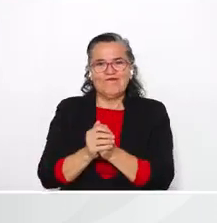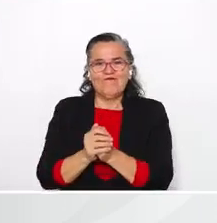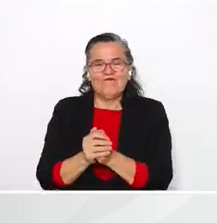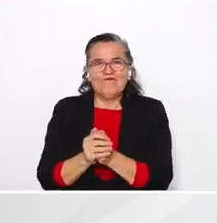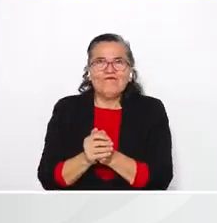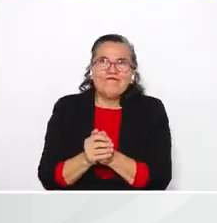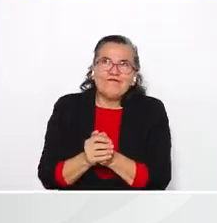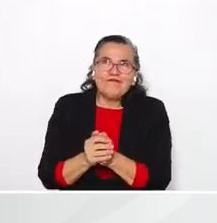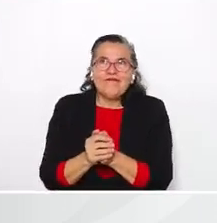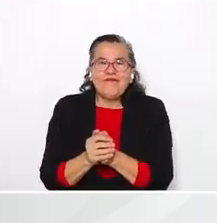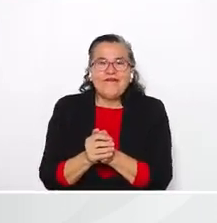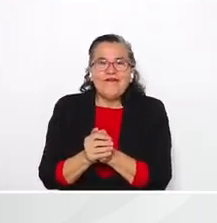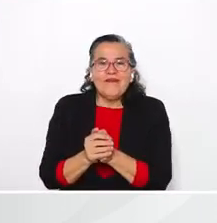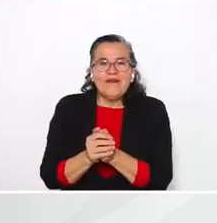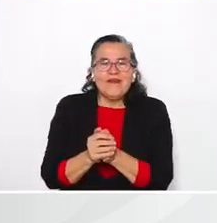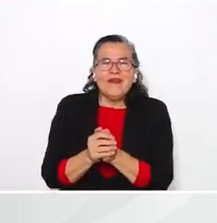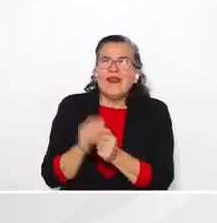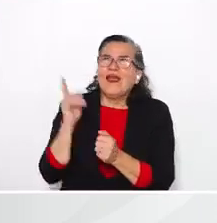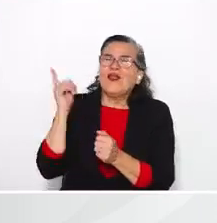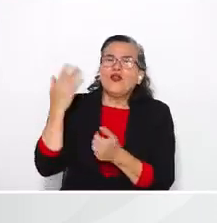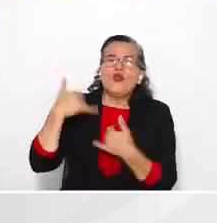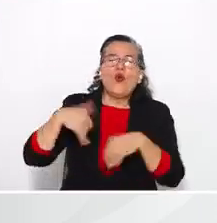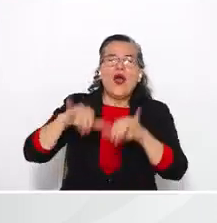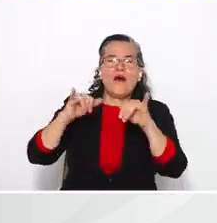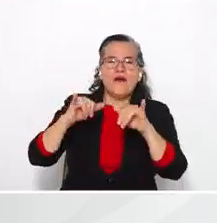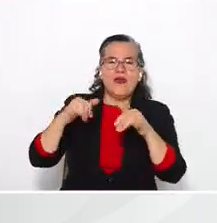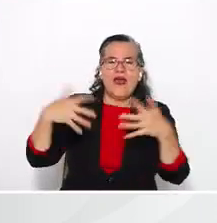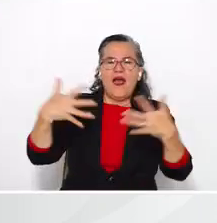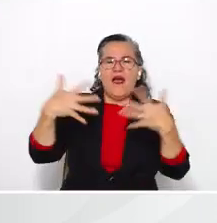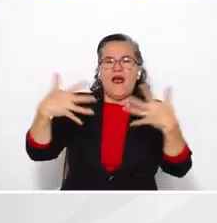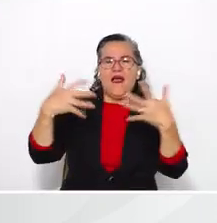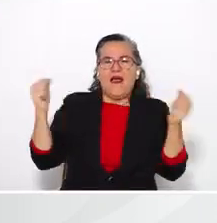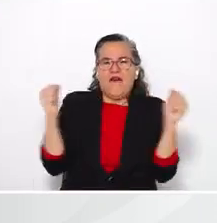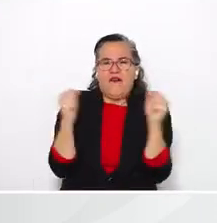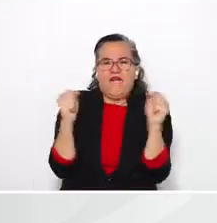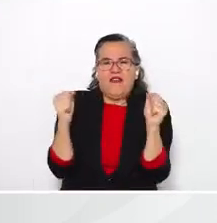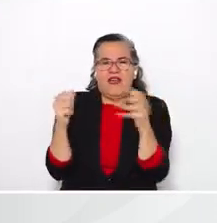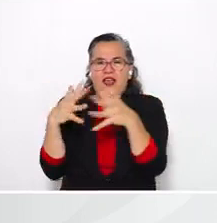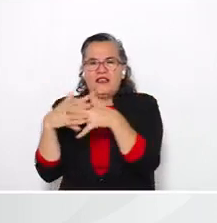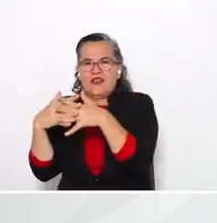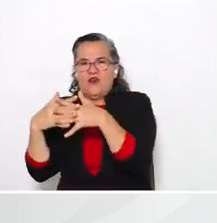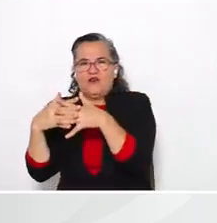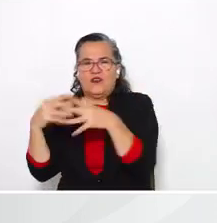cuando estaba todavía la Guerra Fría.